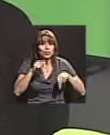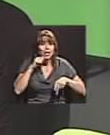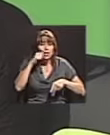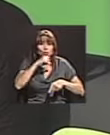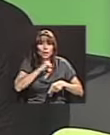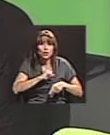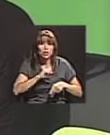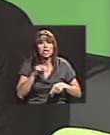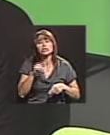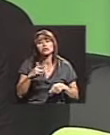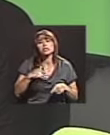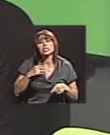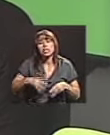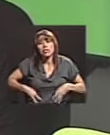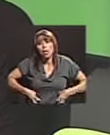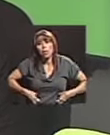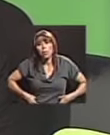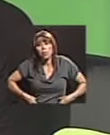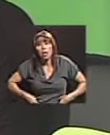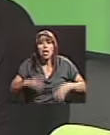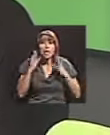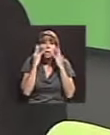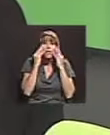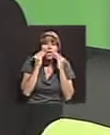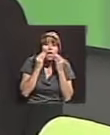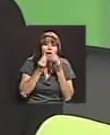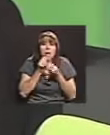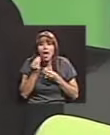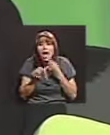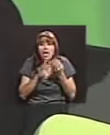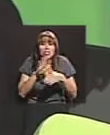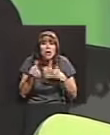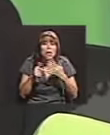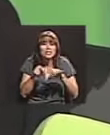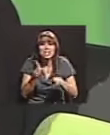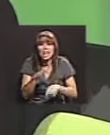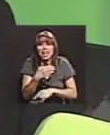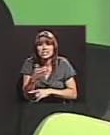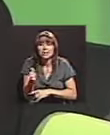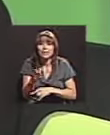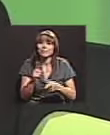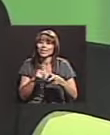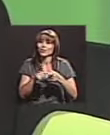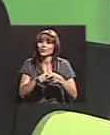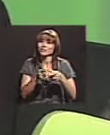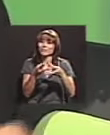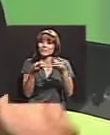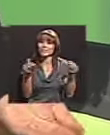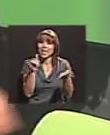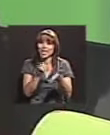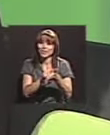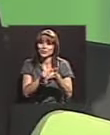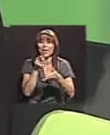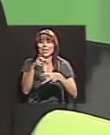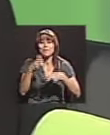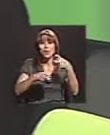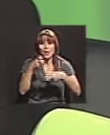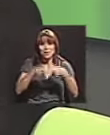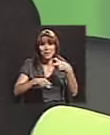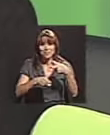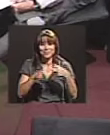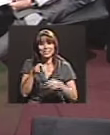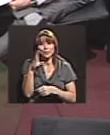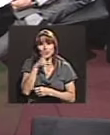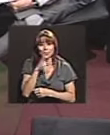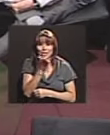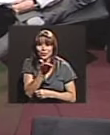siente viejo arrugado todo le guinda y que nada le sirve vaya arreglando esa vaina porque por ahí anda el problema no estamos buscando el qué